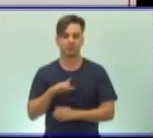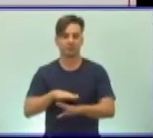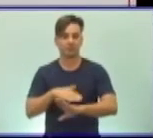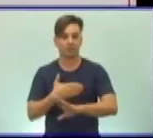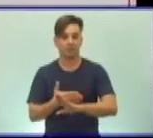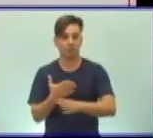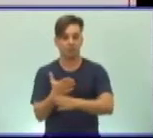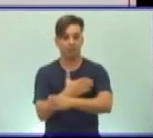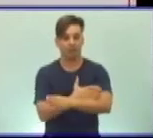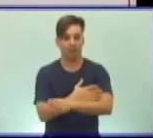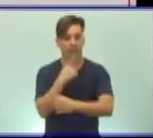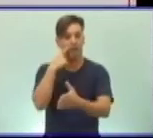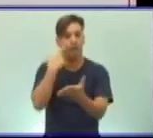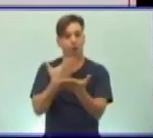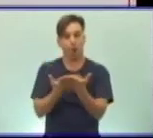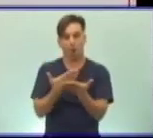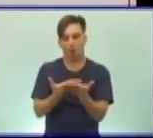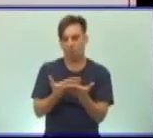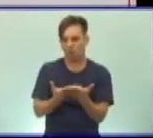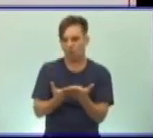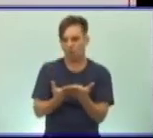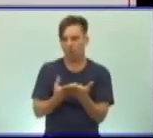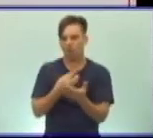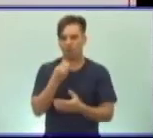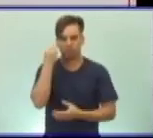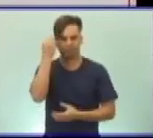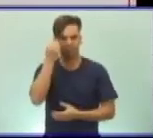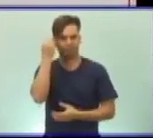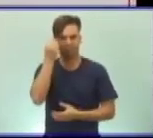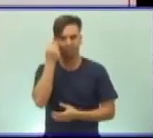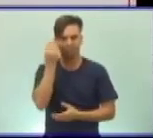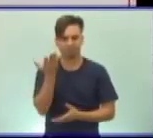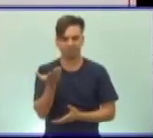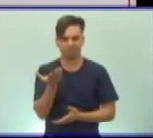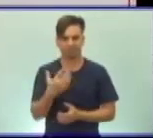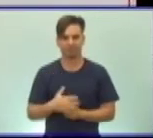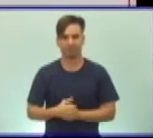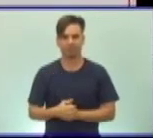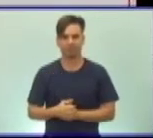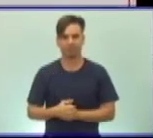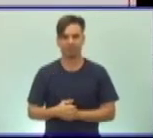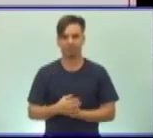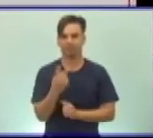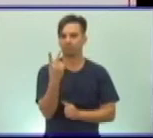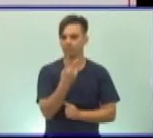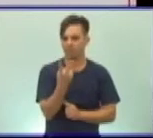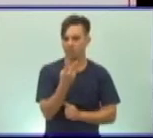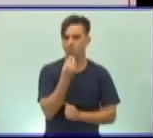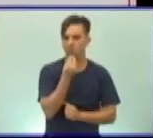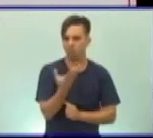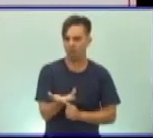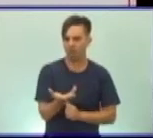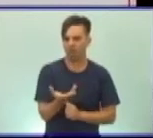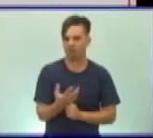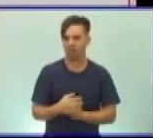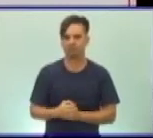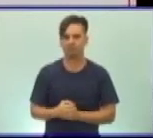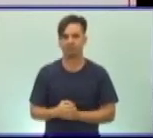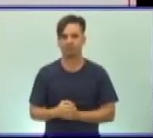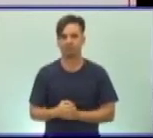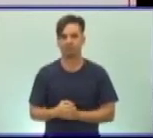que comprobar. Lo puedes hacer mentalmente, por supuesto. Tienes 2 condiciones. Una es que